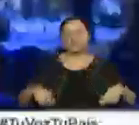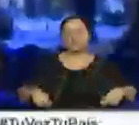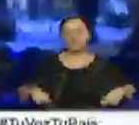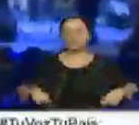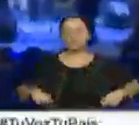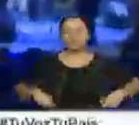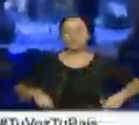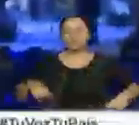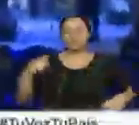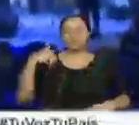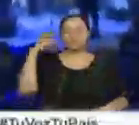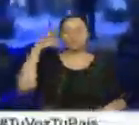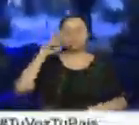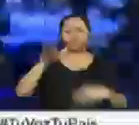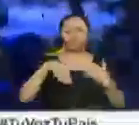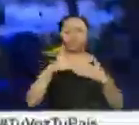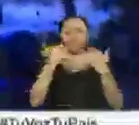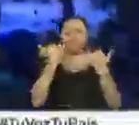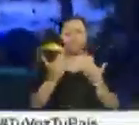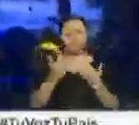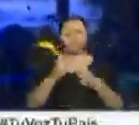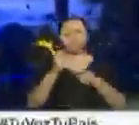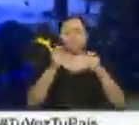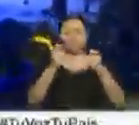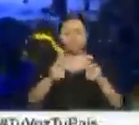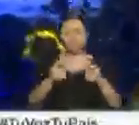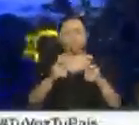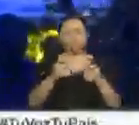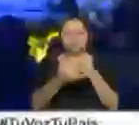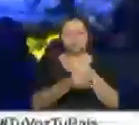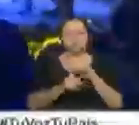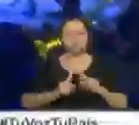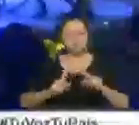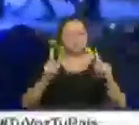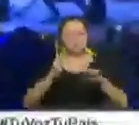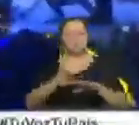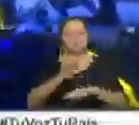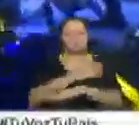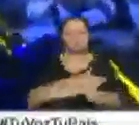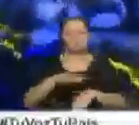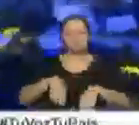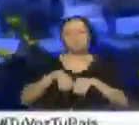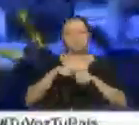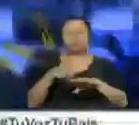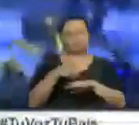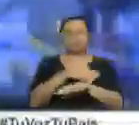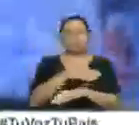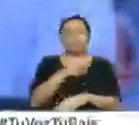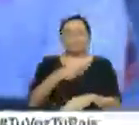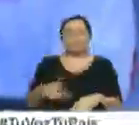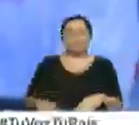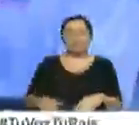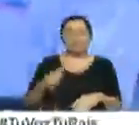breve discurso, el jefe de Estado indicó que entrega un país distinto al que recibió cuando asumió su mandato hace 10 años. Fuimos